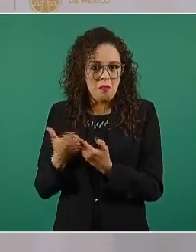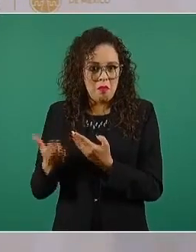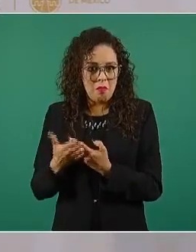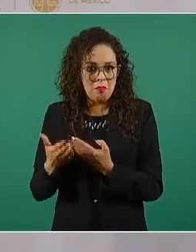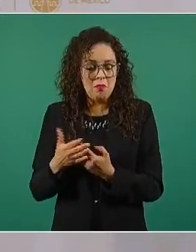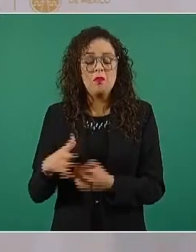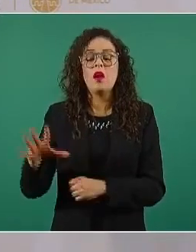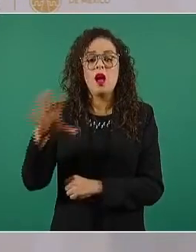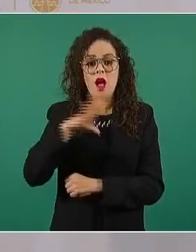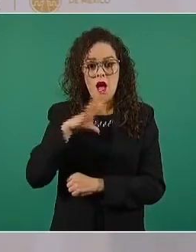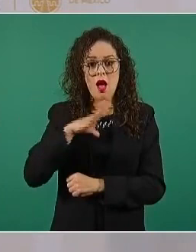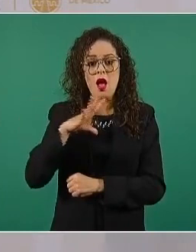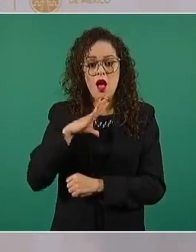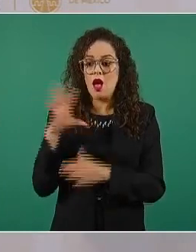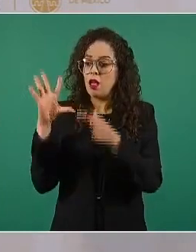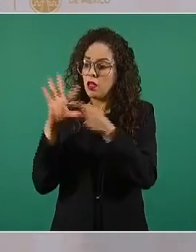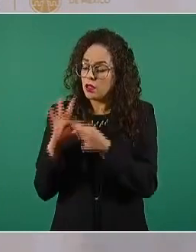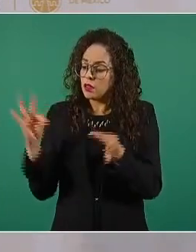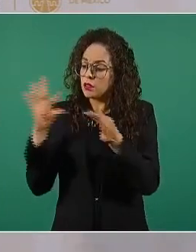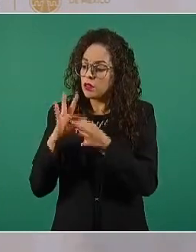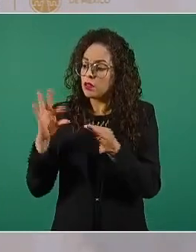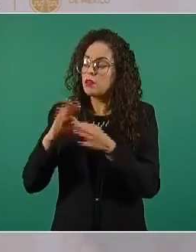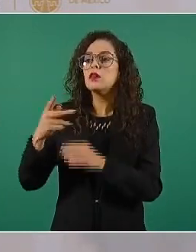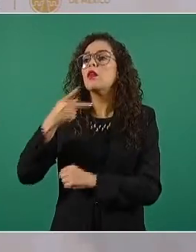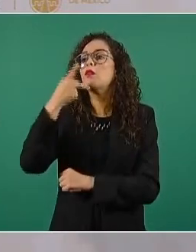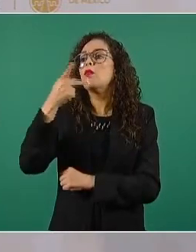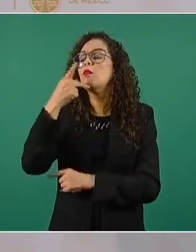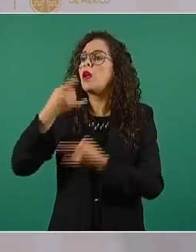los pueblos originarios